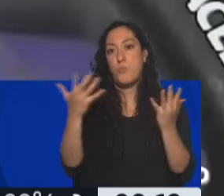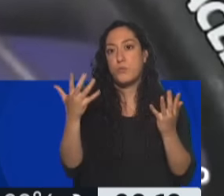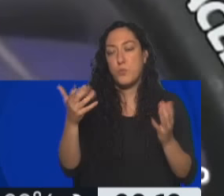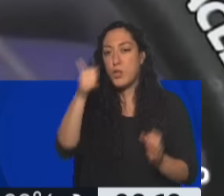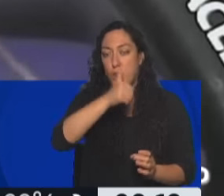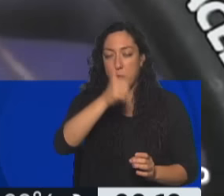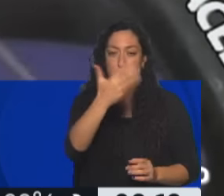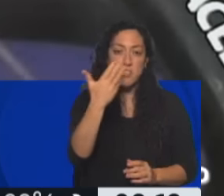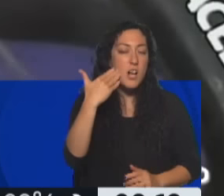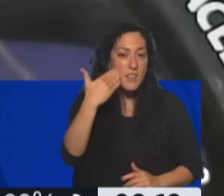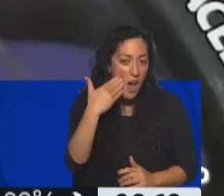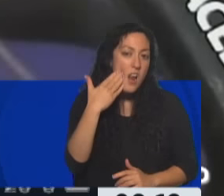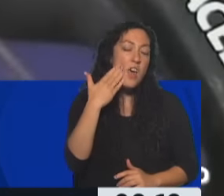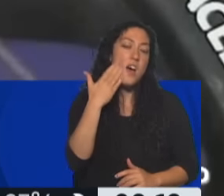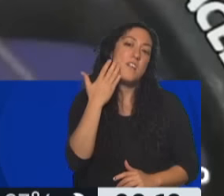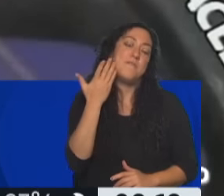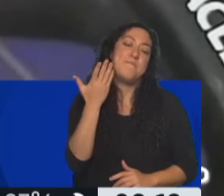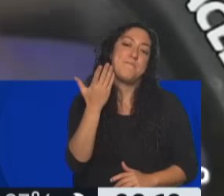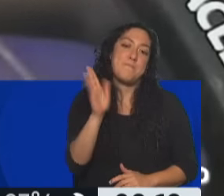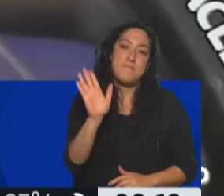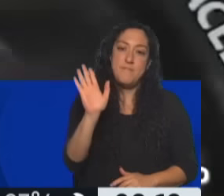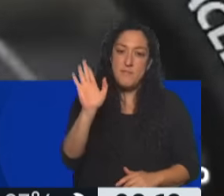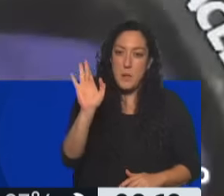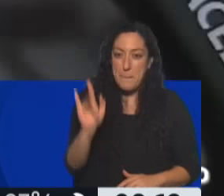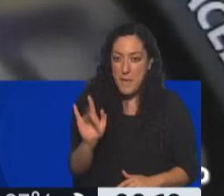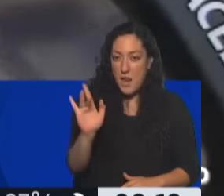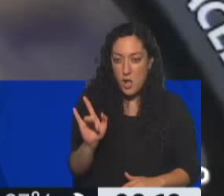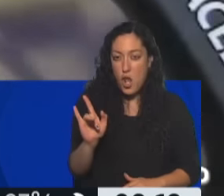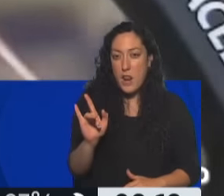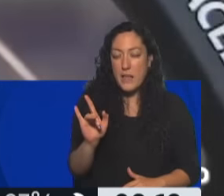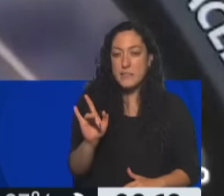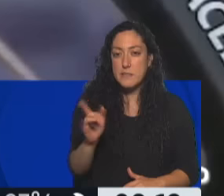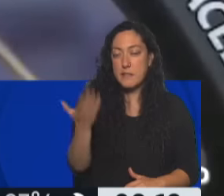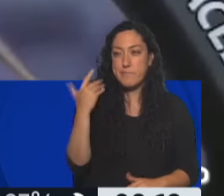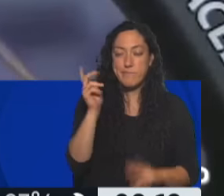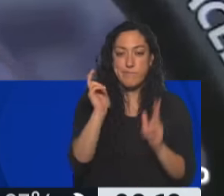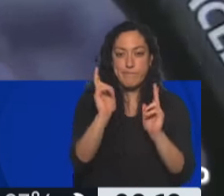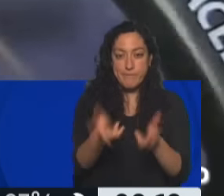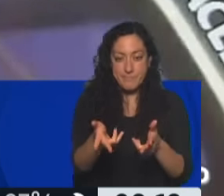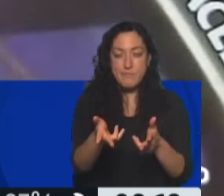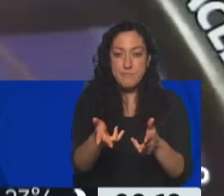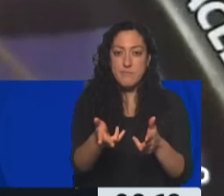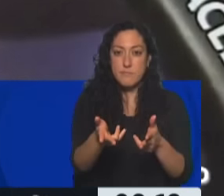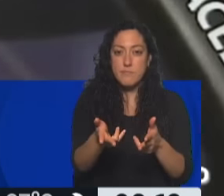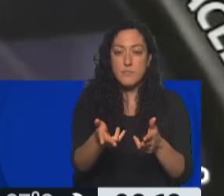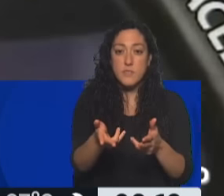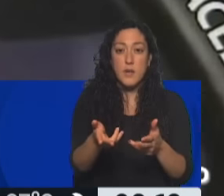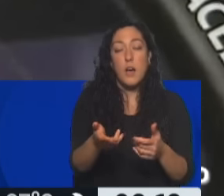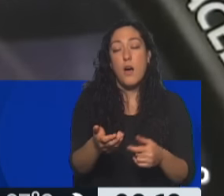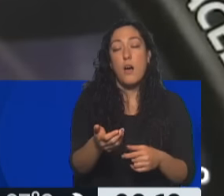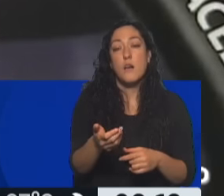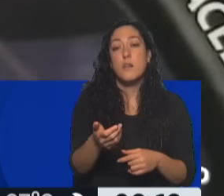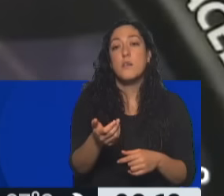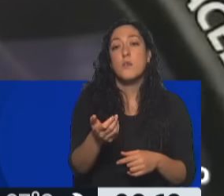las 17. El miércoles, ha dicho, este miércoles, el día de hoy,